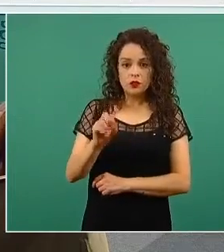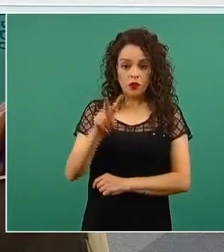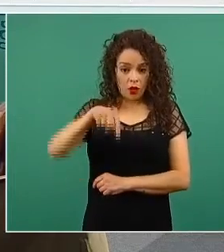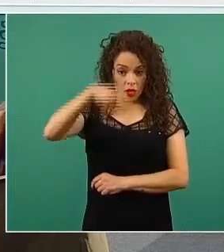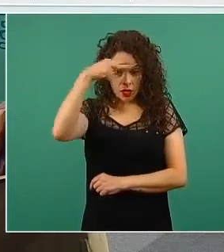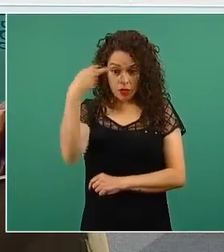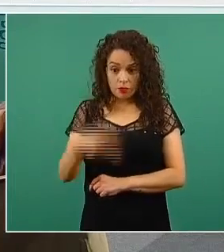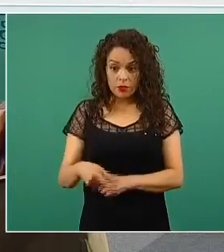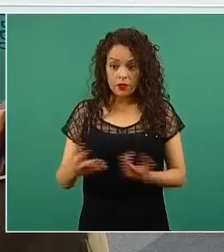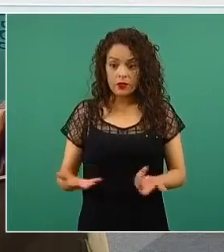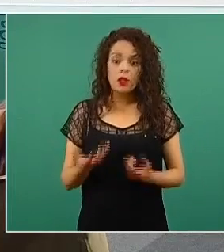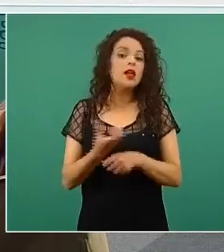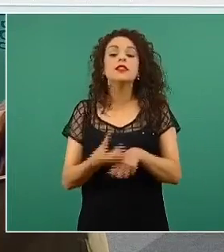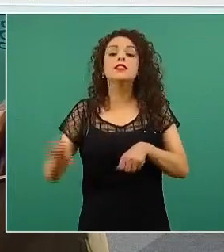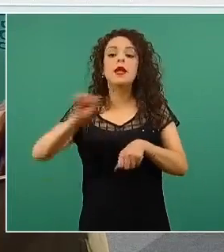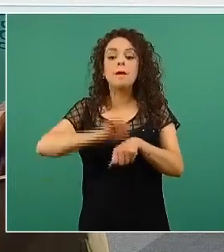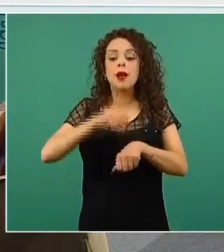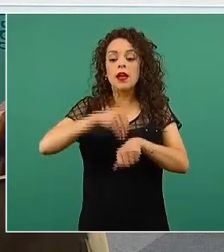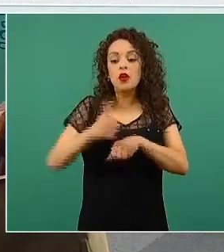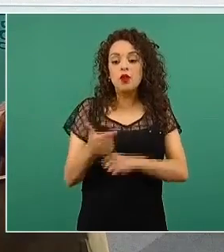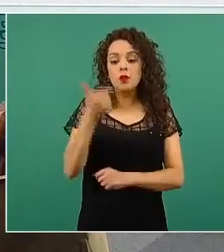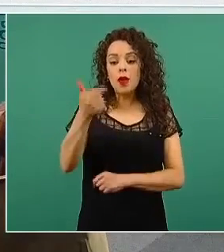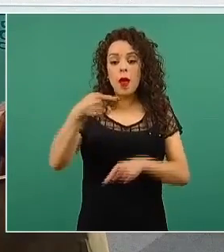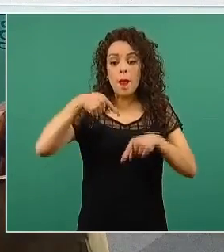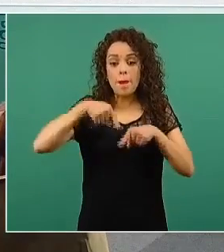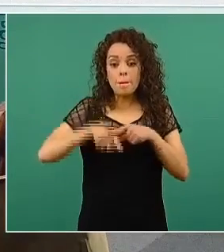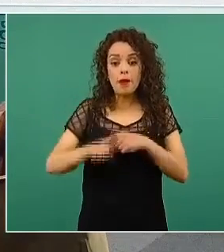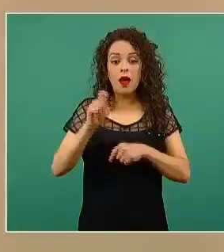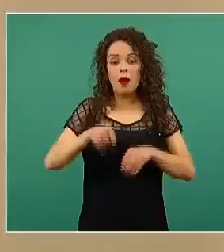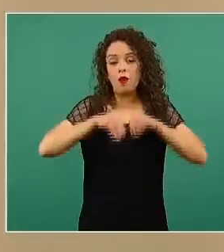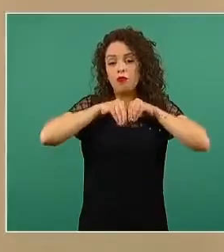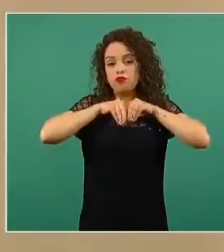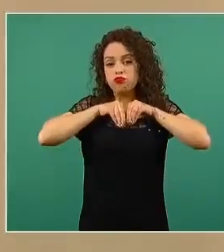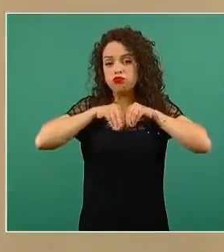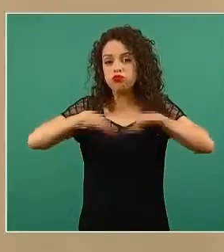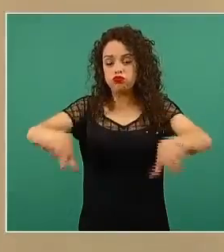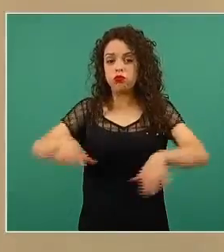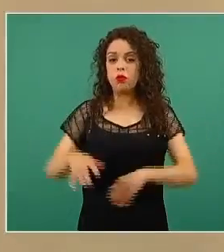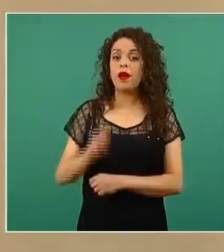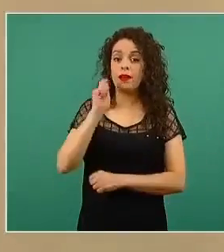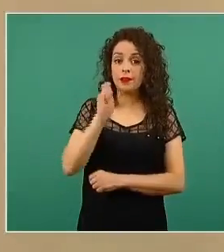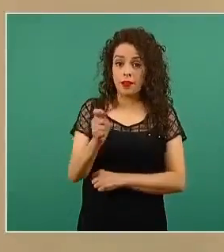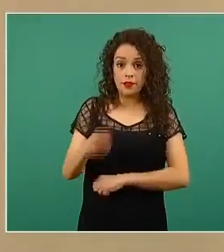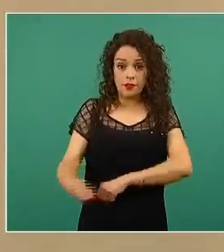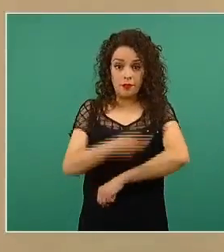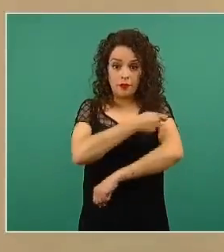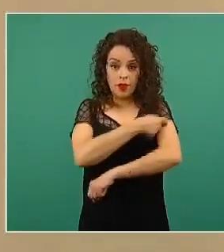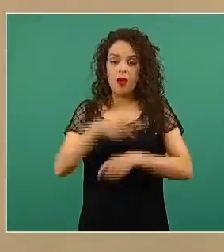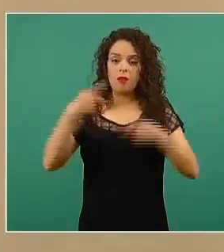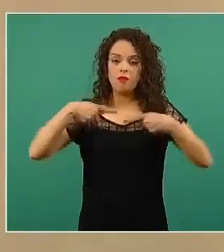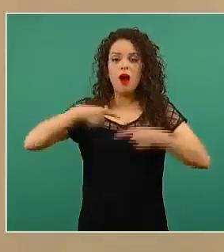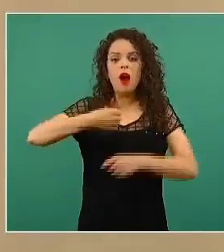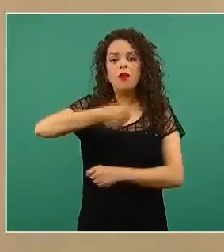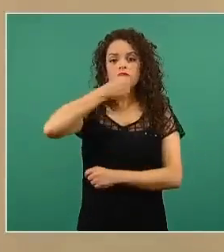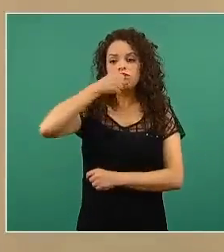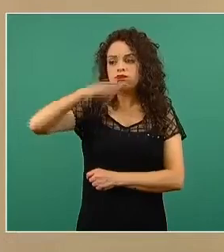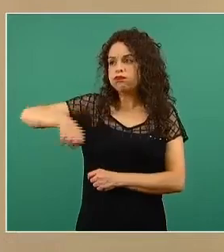7 se inicia la vacunación masiva a personas adultas mayores y así sucesivamente